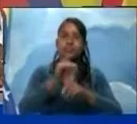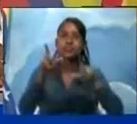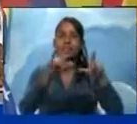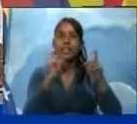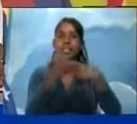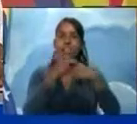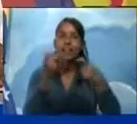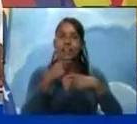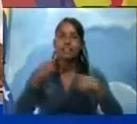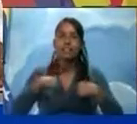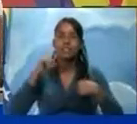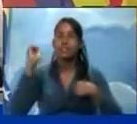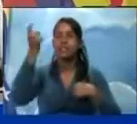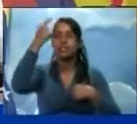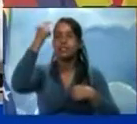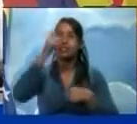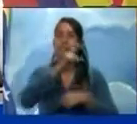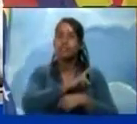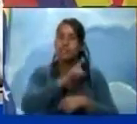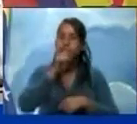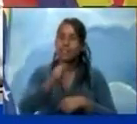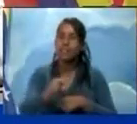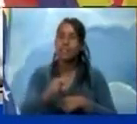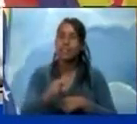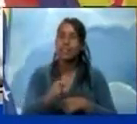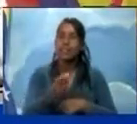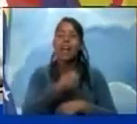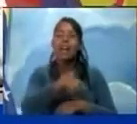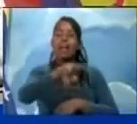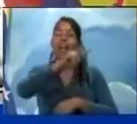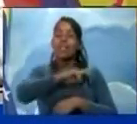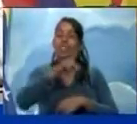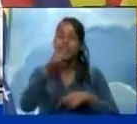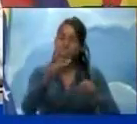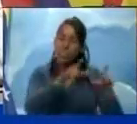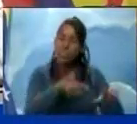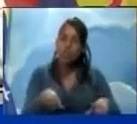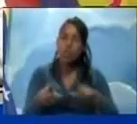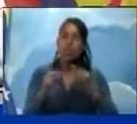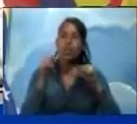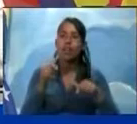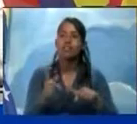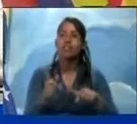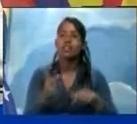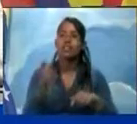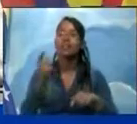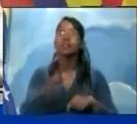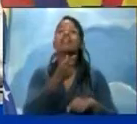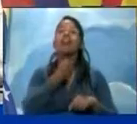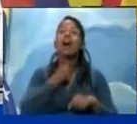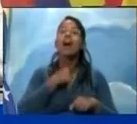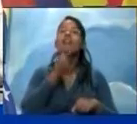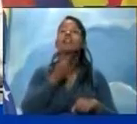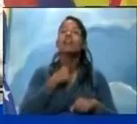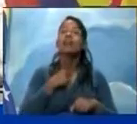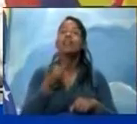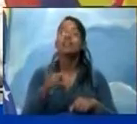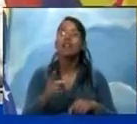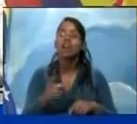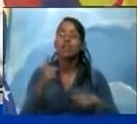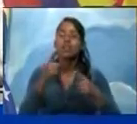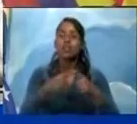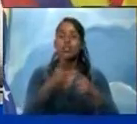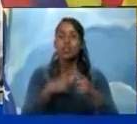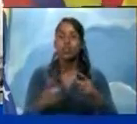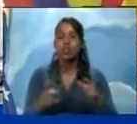el cáncer a la presidenta. A la presidenta de Argentina, de aquí, de este santo lugar. Ay, Dios mío